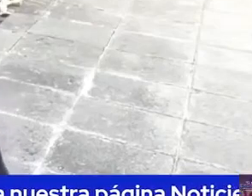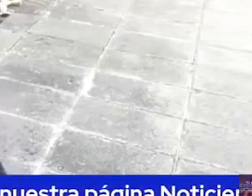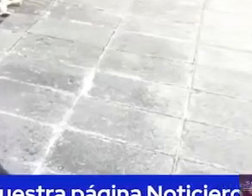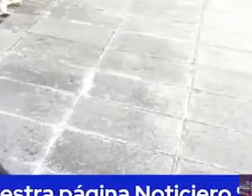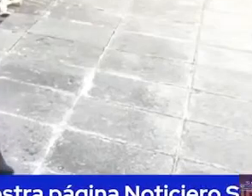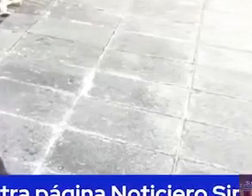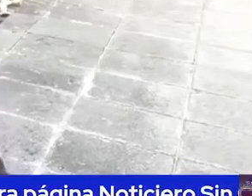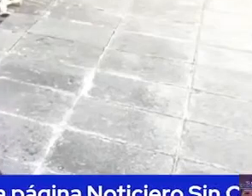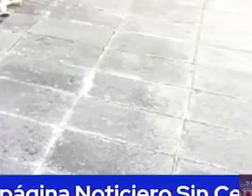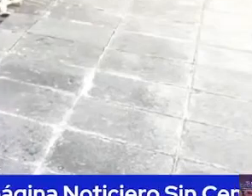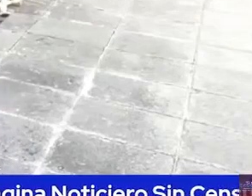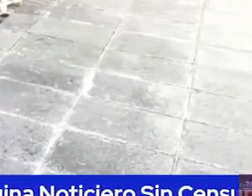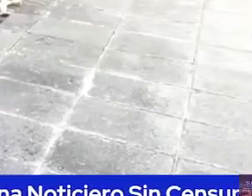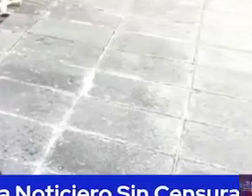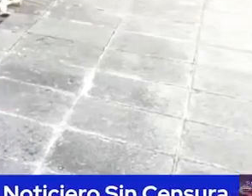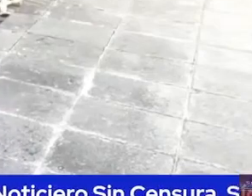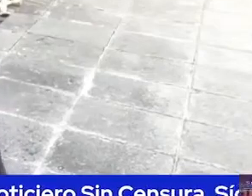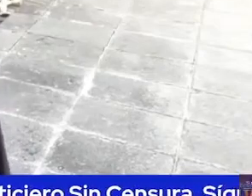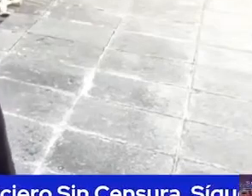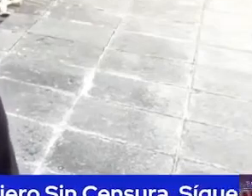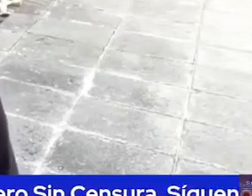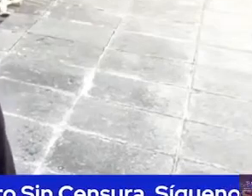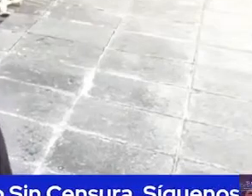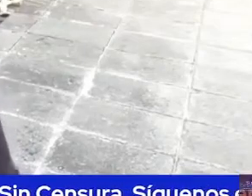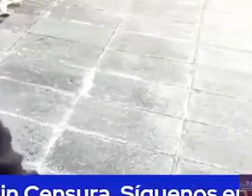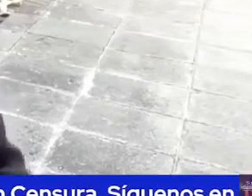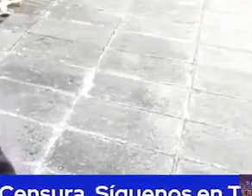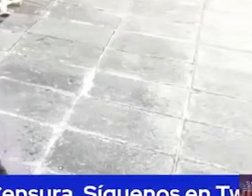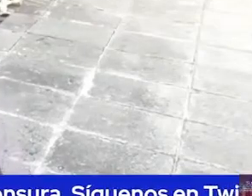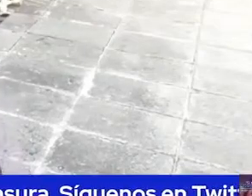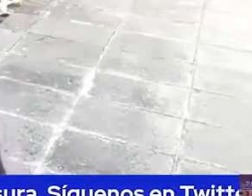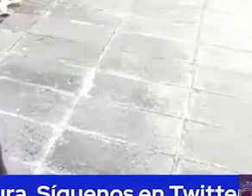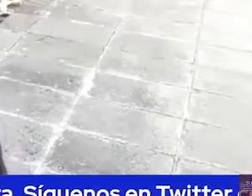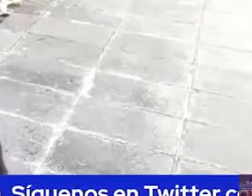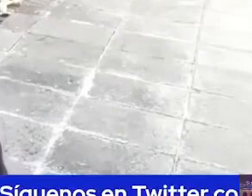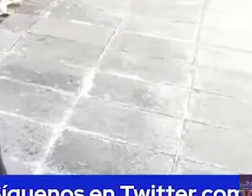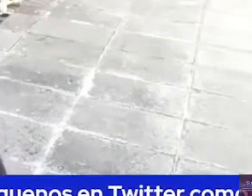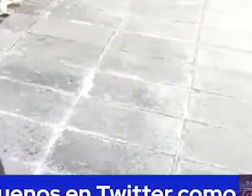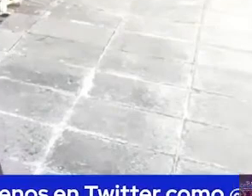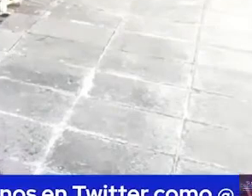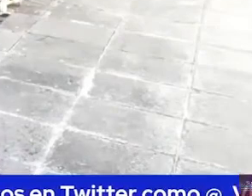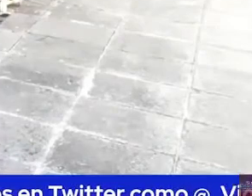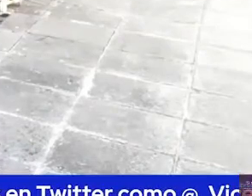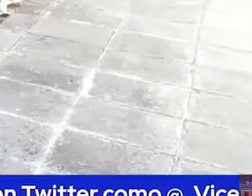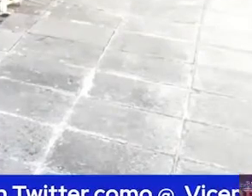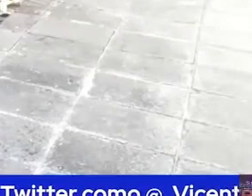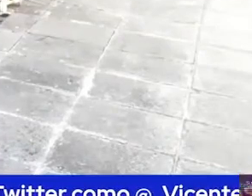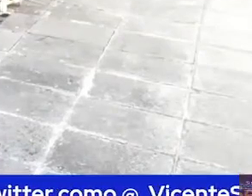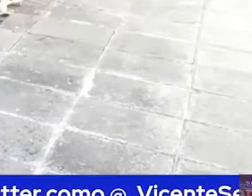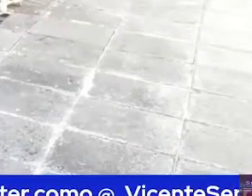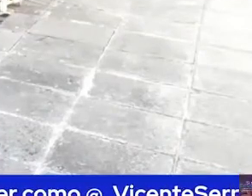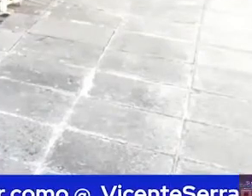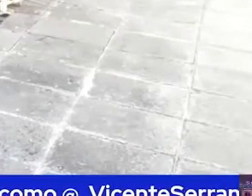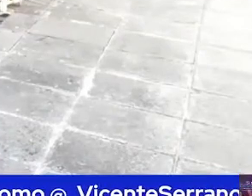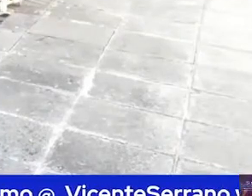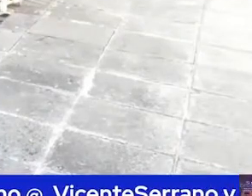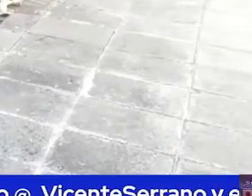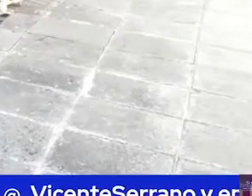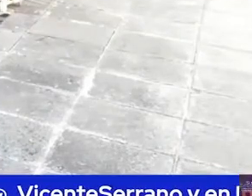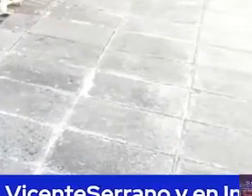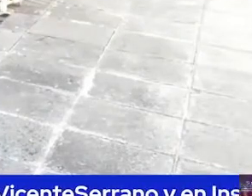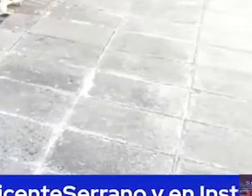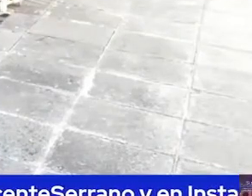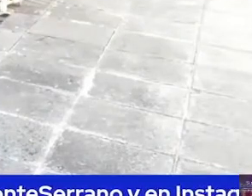la fiscal de la Ciudad de México, Ernestina Godoy, anunciaron la detención de por